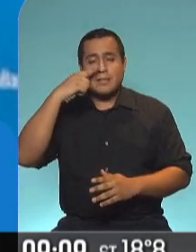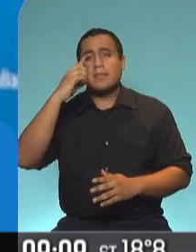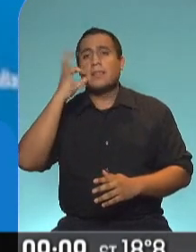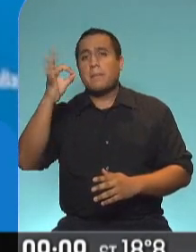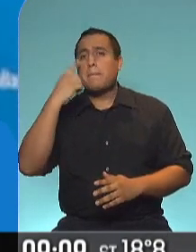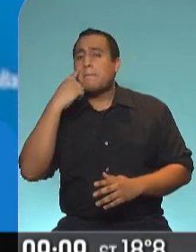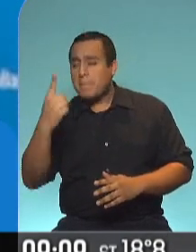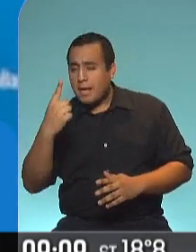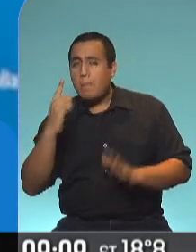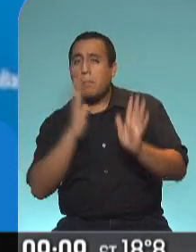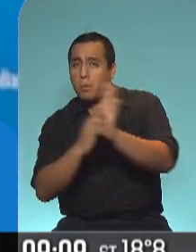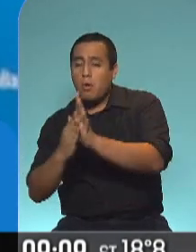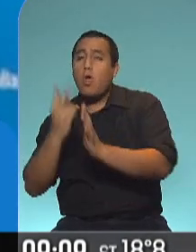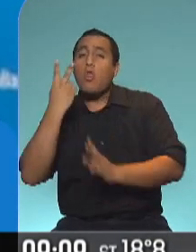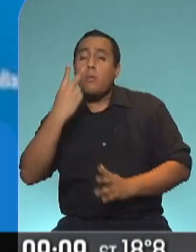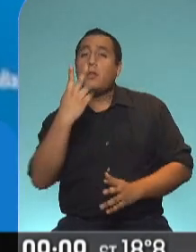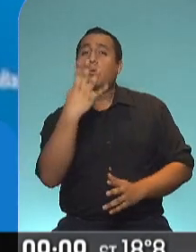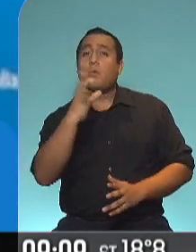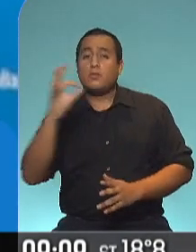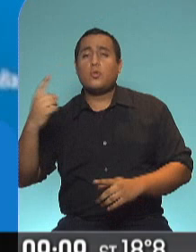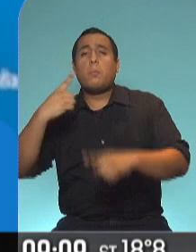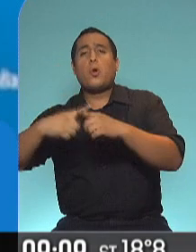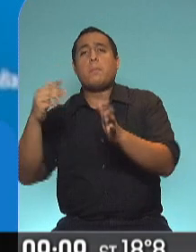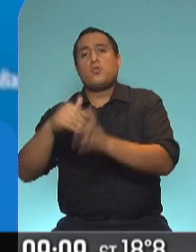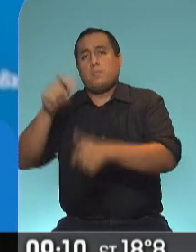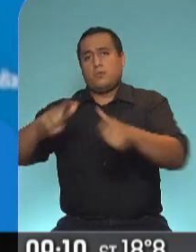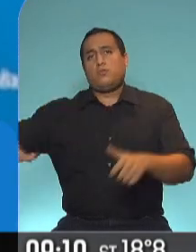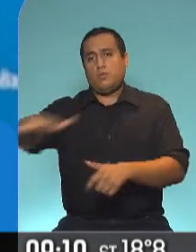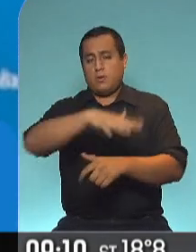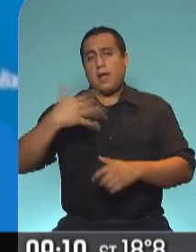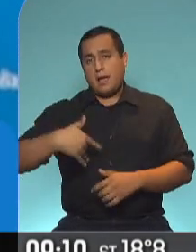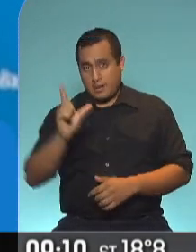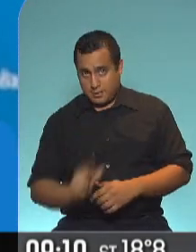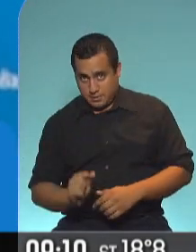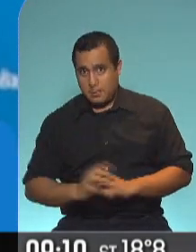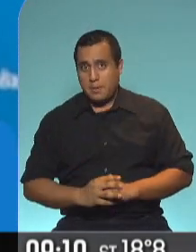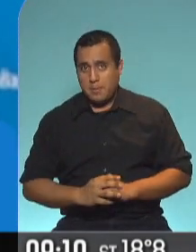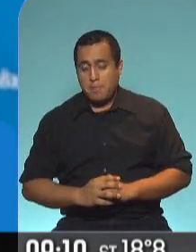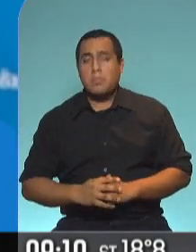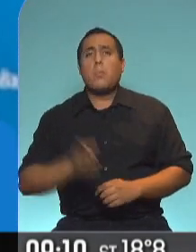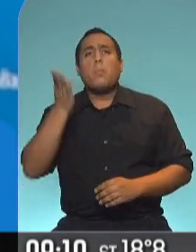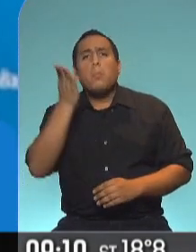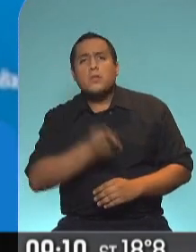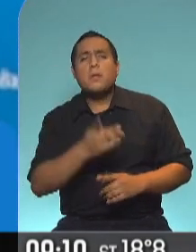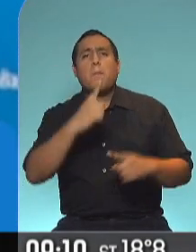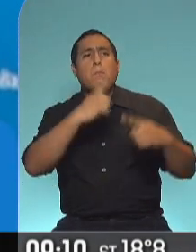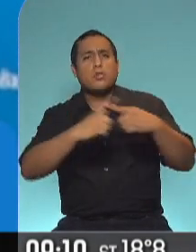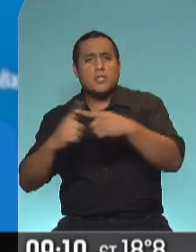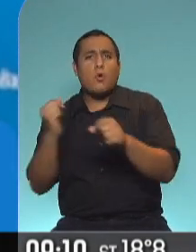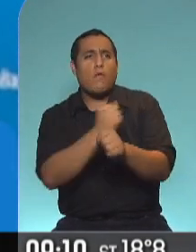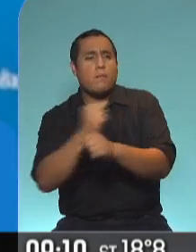con 2.400 tests por millón de habitantes en la argentina el porcentaje de positividad